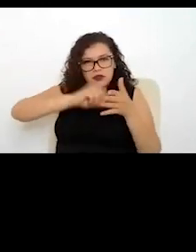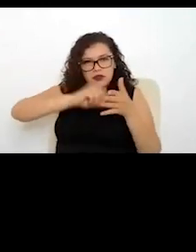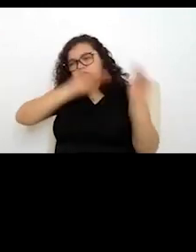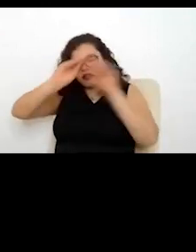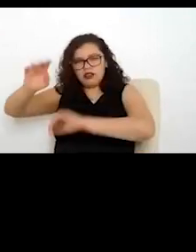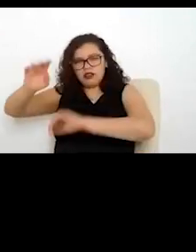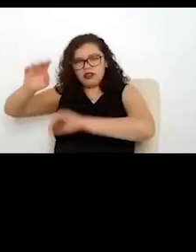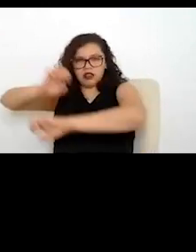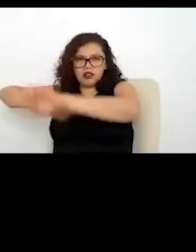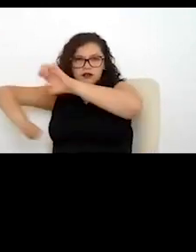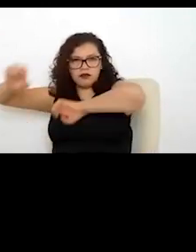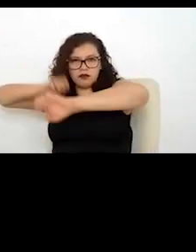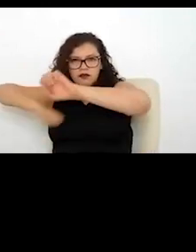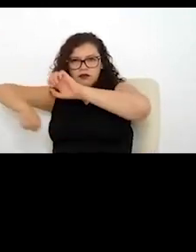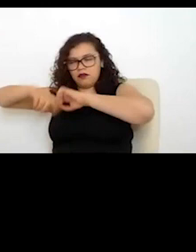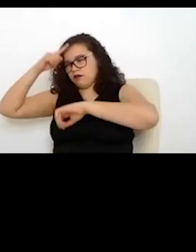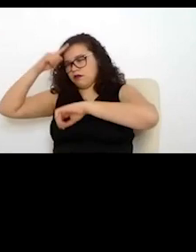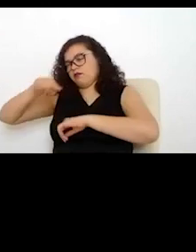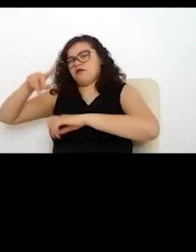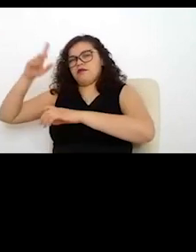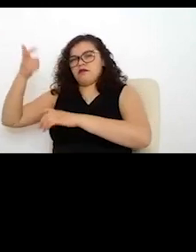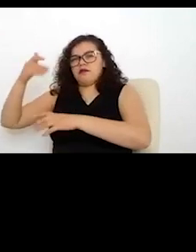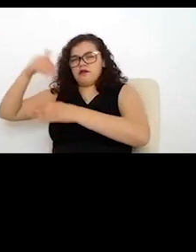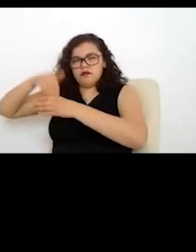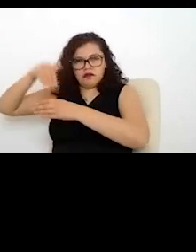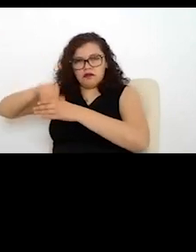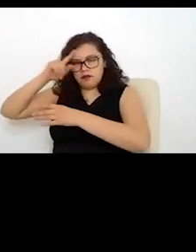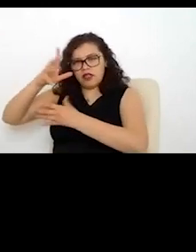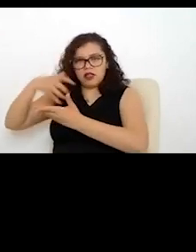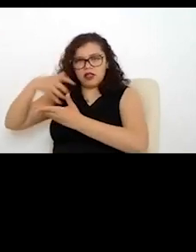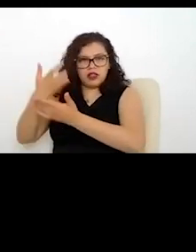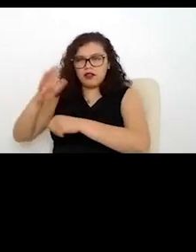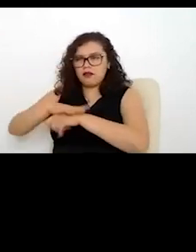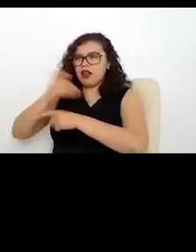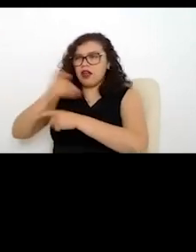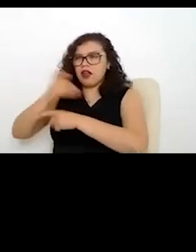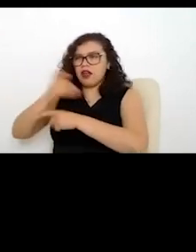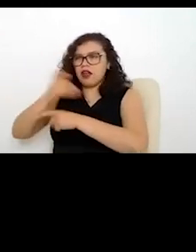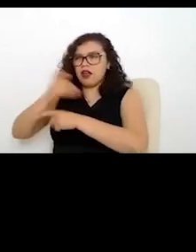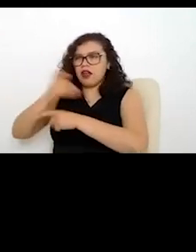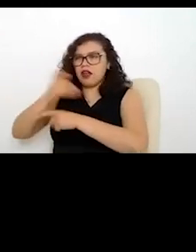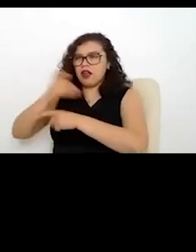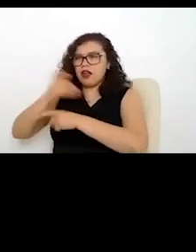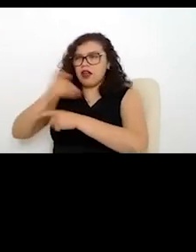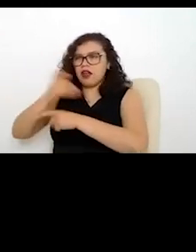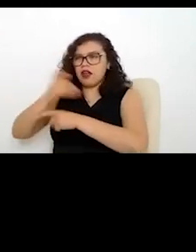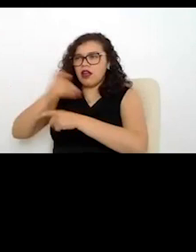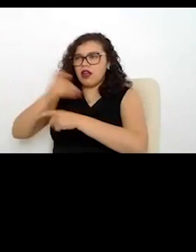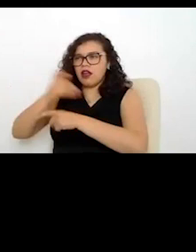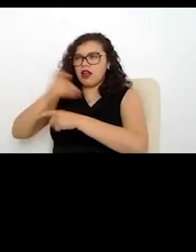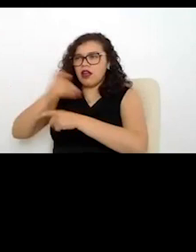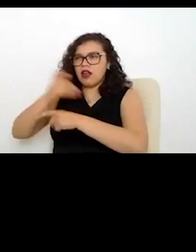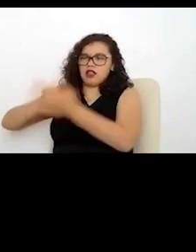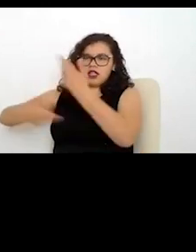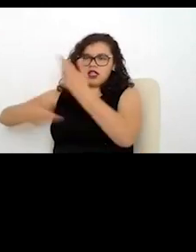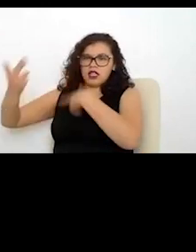empresa que es administradora de fondos para el retiro, hace algunas inversiones y te regresa en los 65